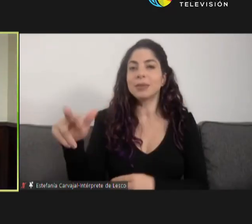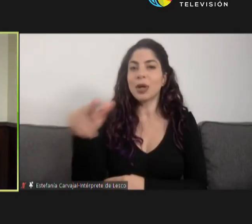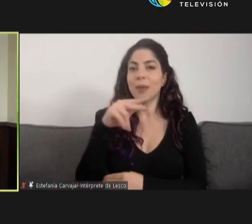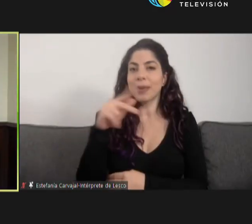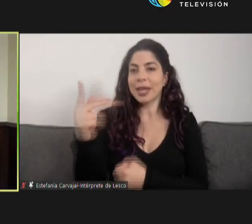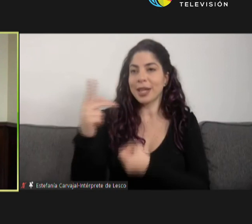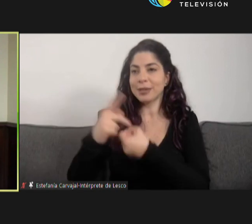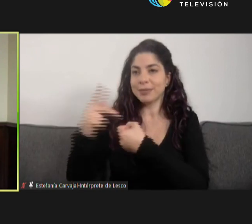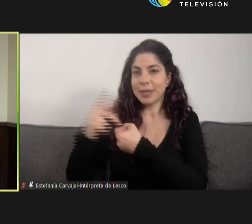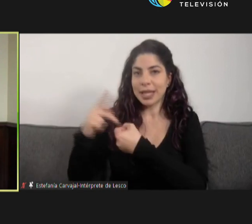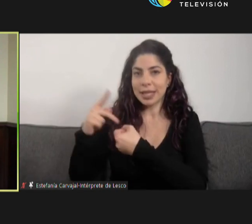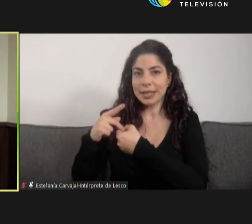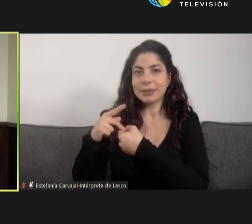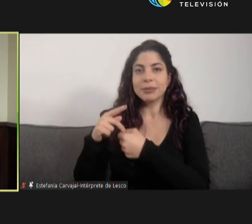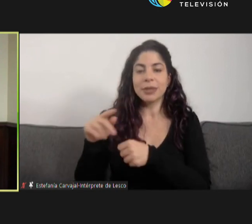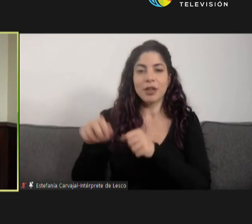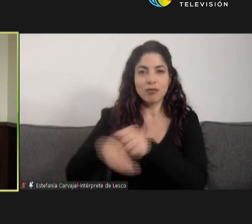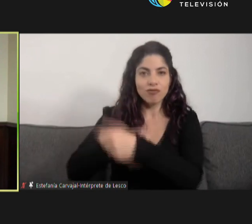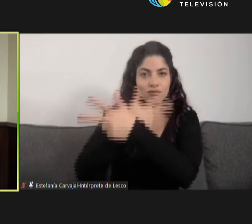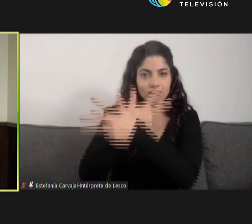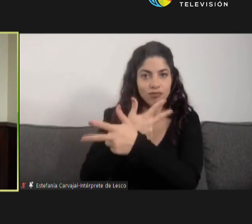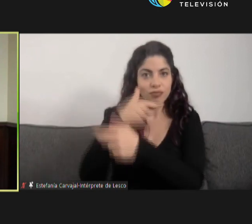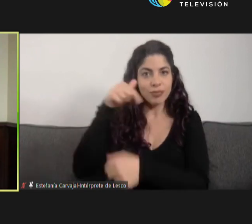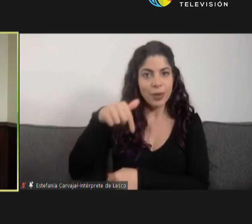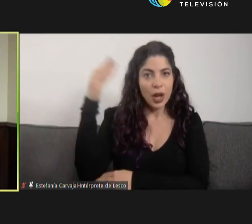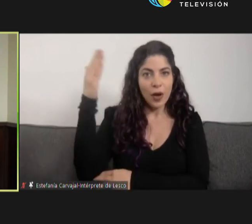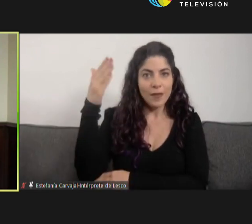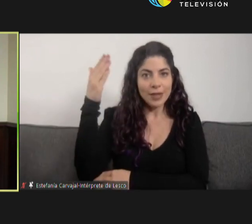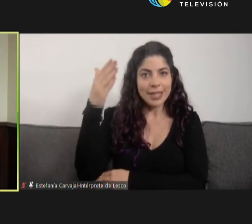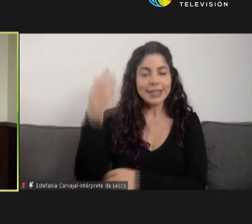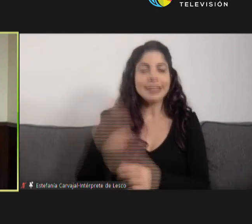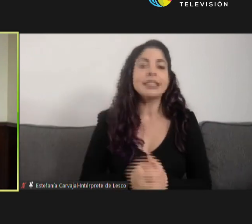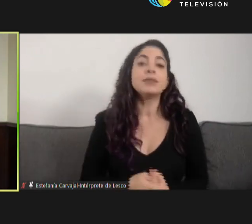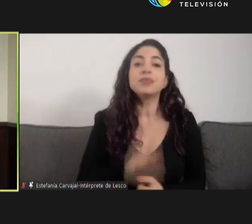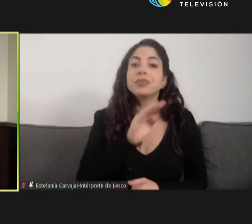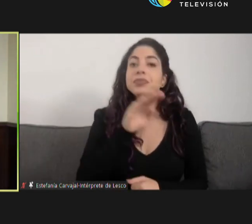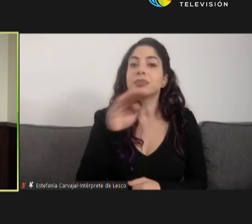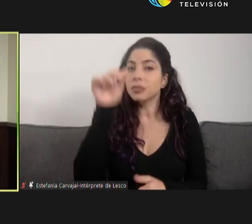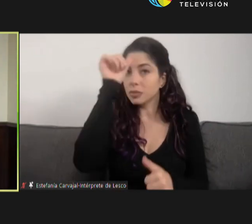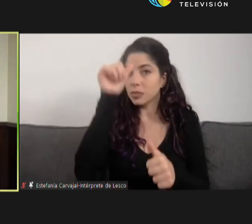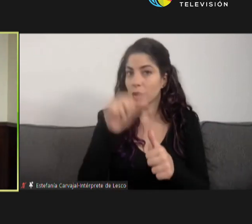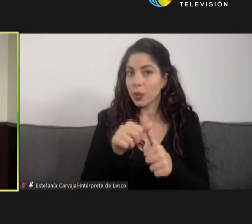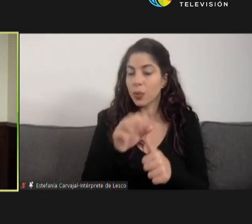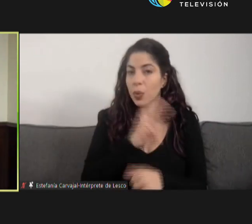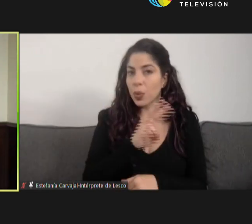participaron también de manera virtual en esta conferencia. Les recordamos el sitio